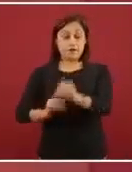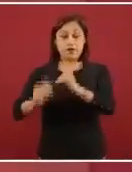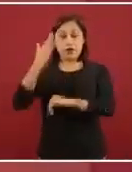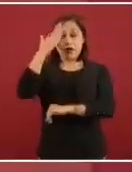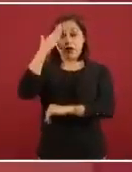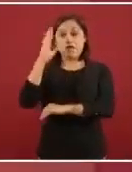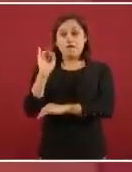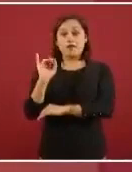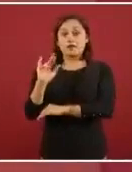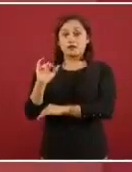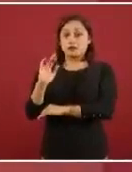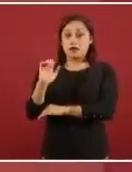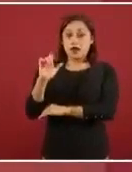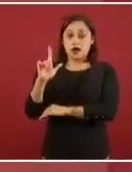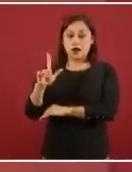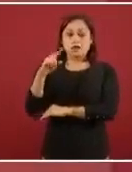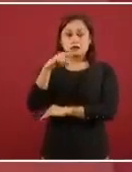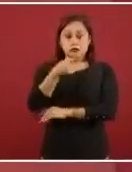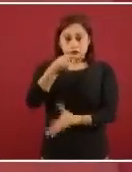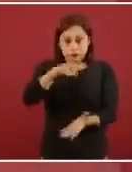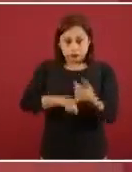hace bien su trabajo,